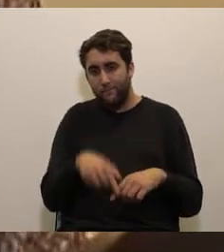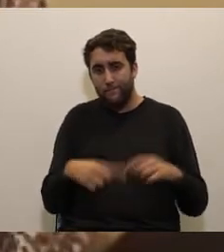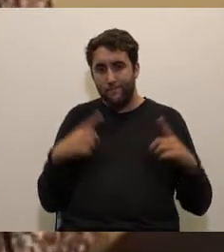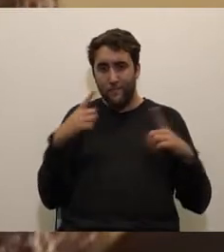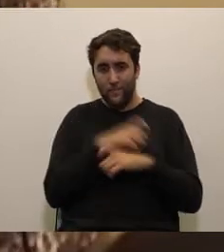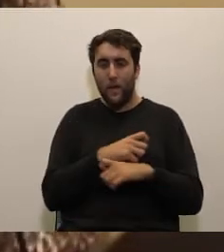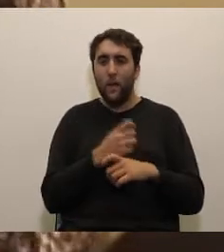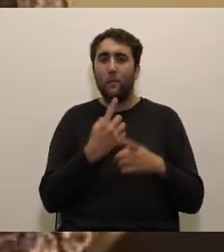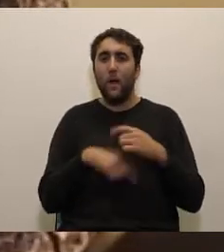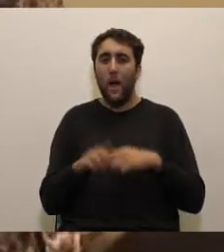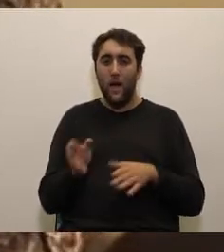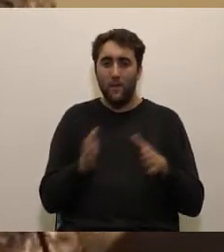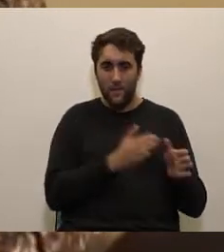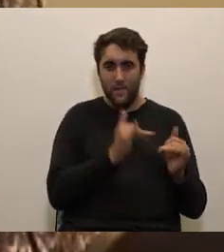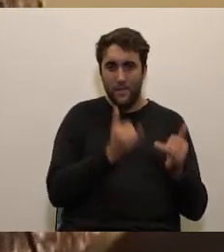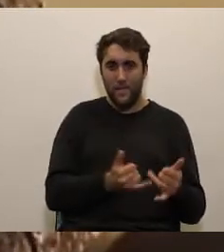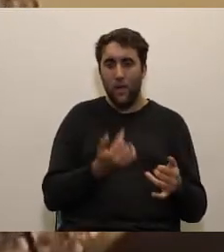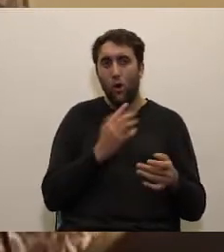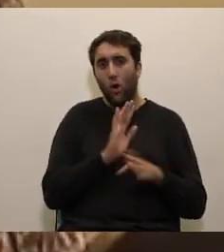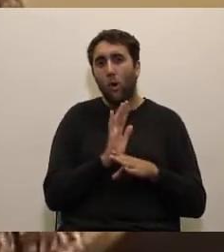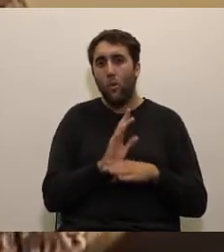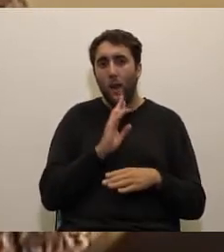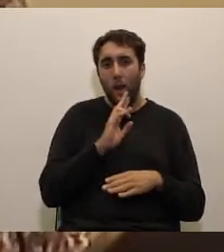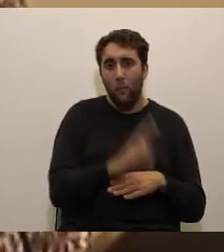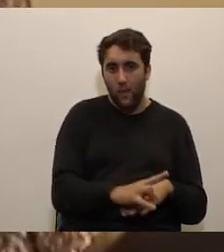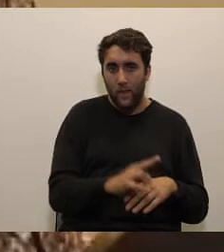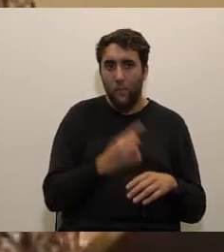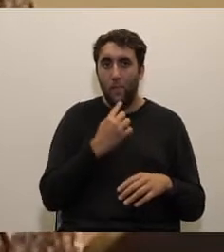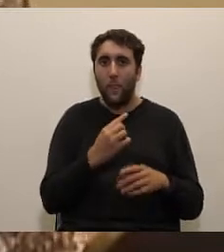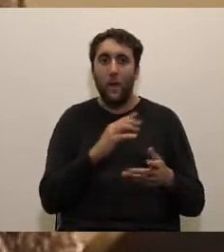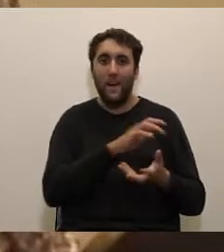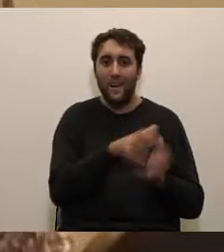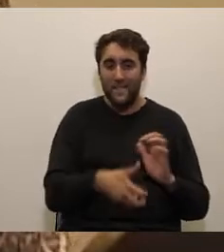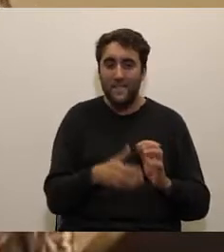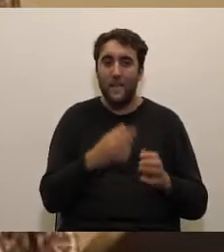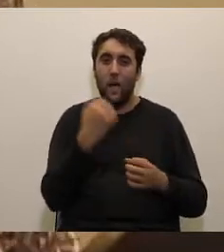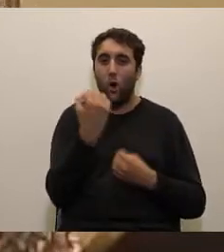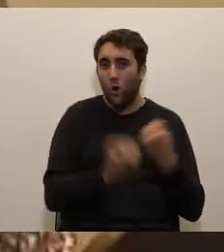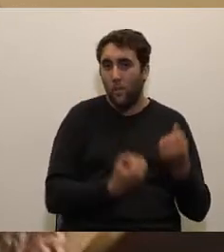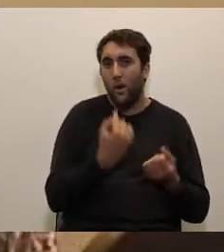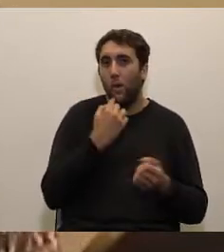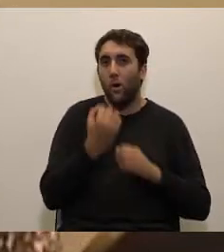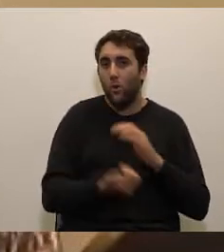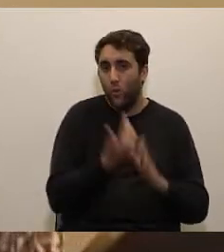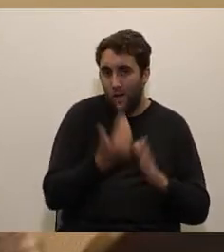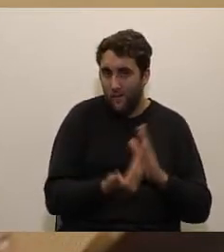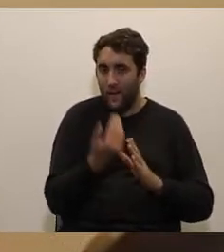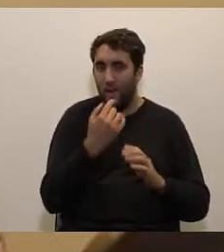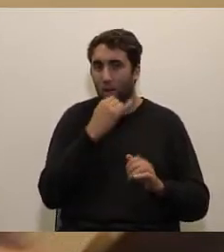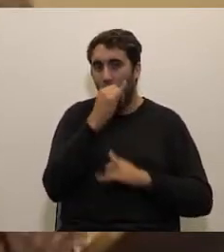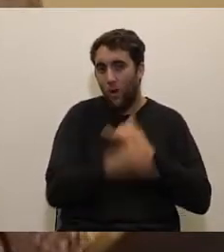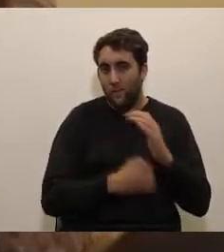por un lado a veces aparece como una respuesta a las crisis económicas de la producción de contenidos en medios y